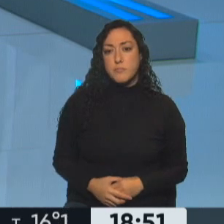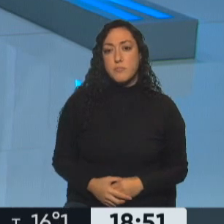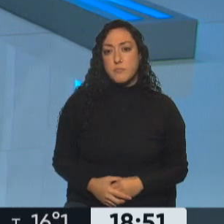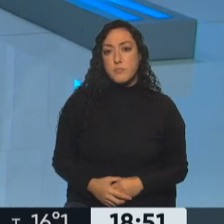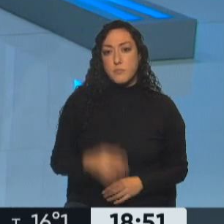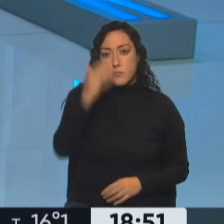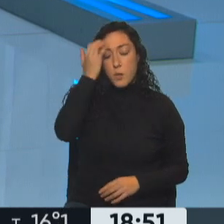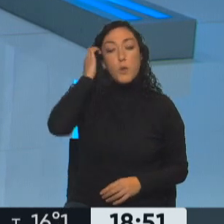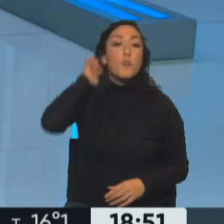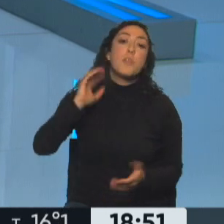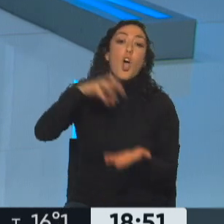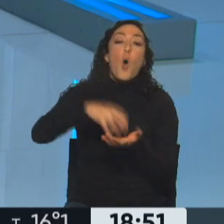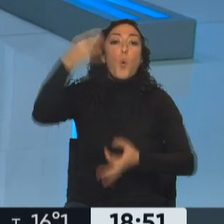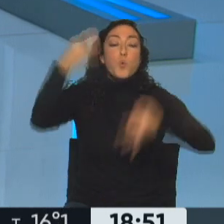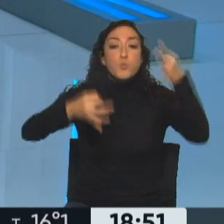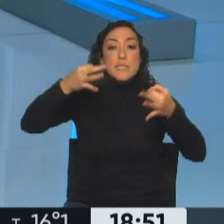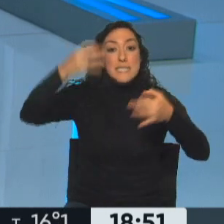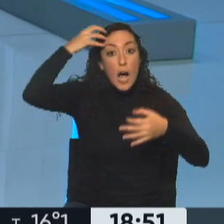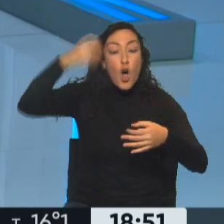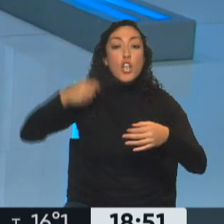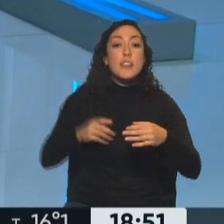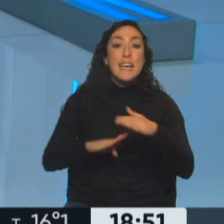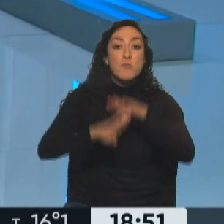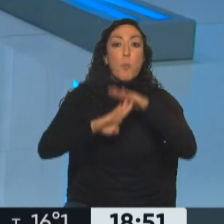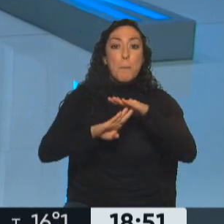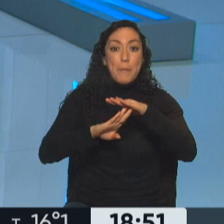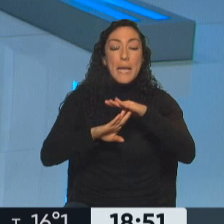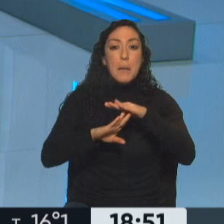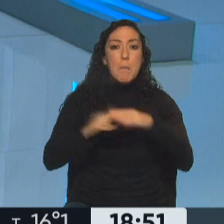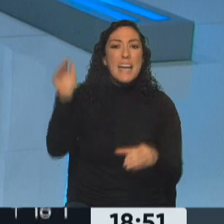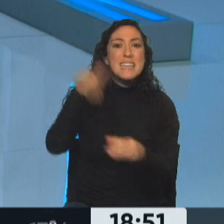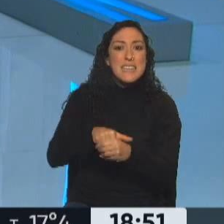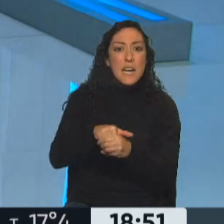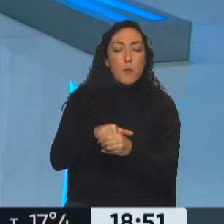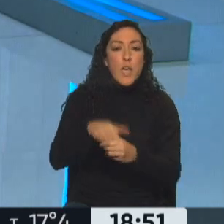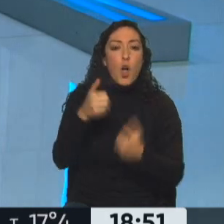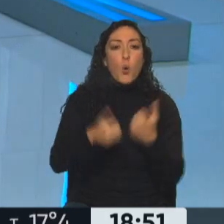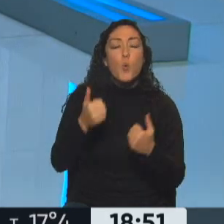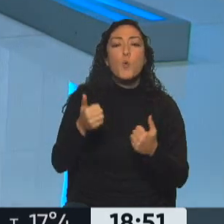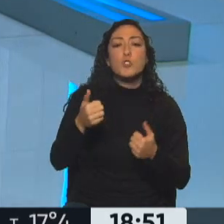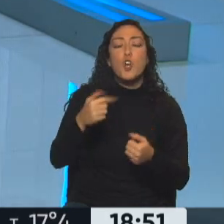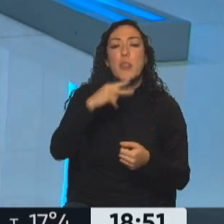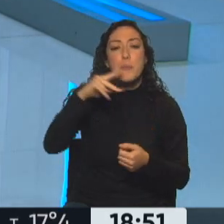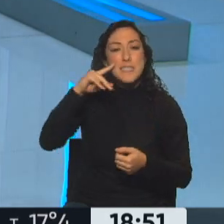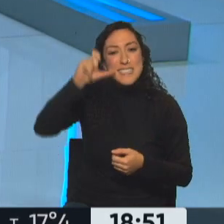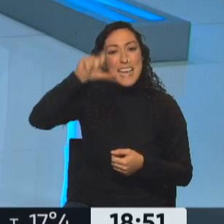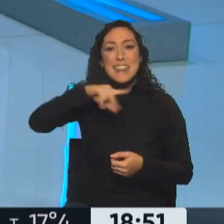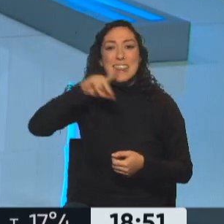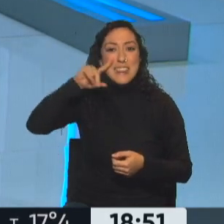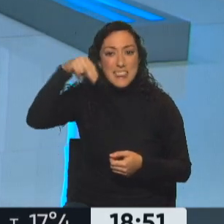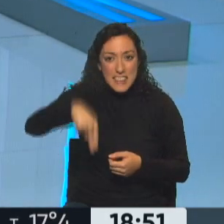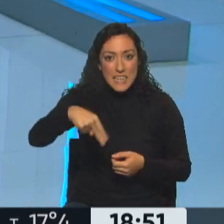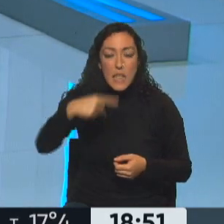La Corte Suprema de Justicia de Santa Fe intervino en el concurso de acreedores de Vicentín, le sacó